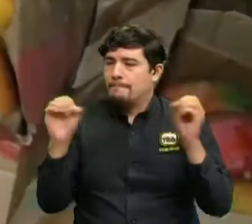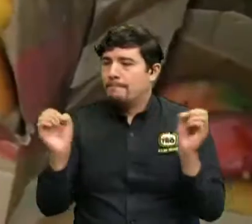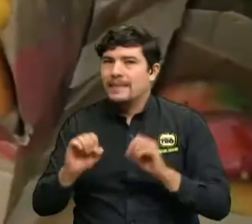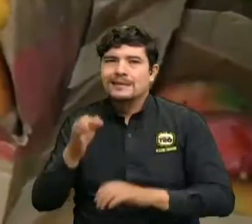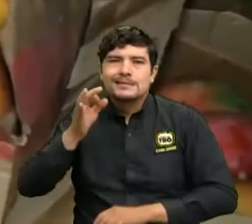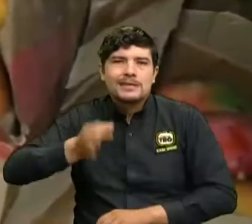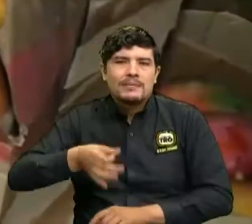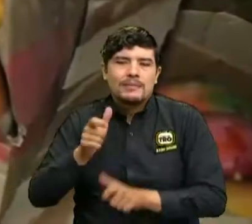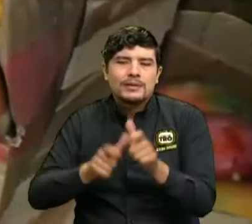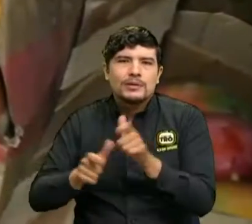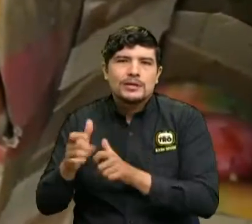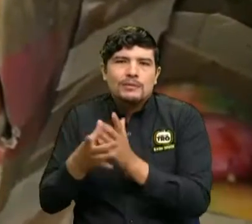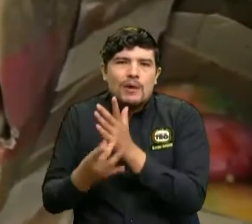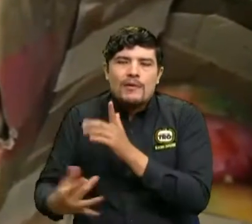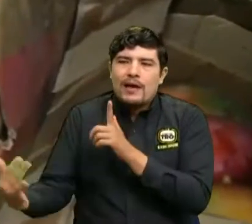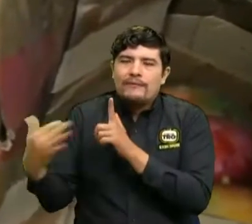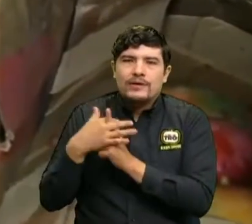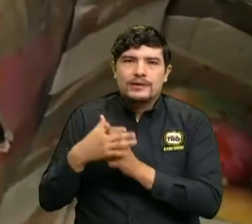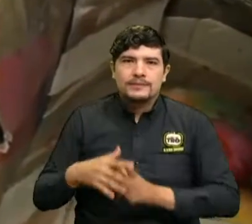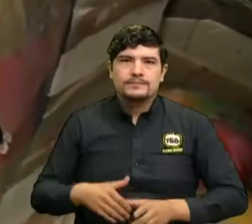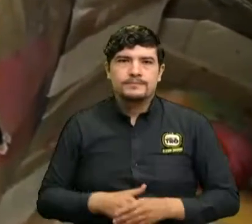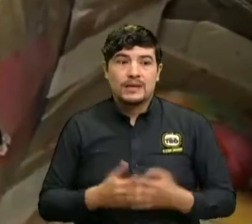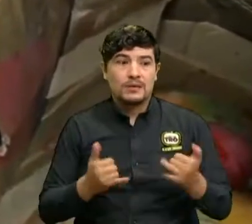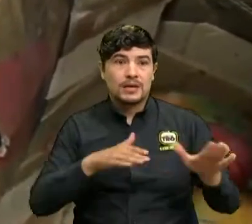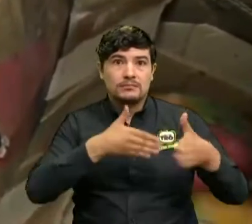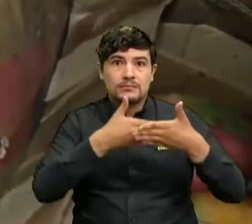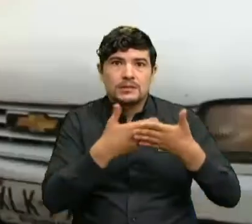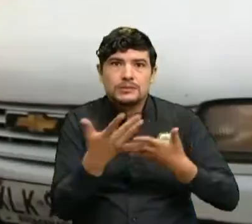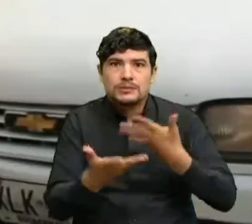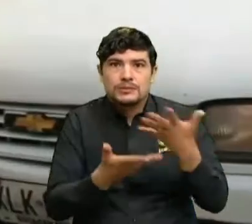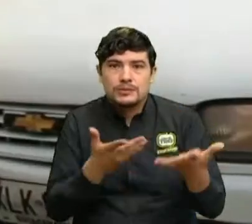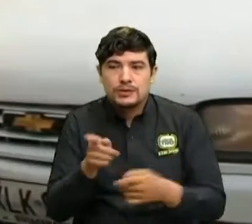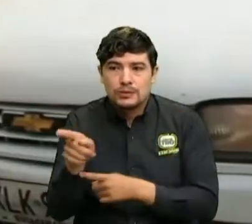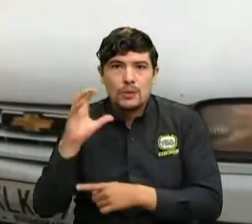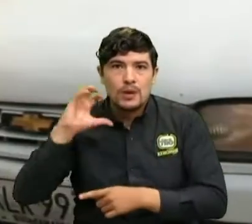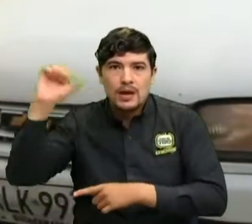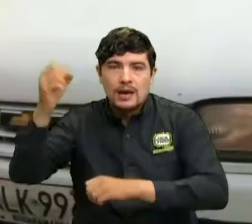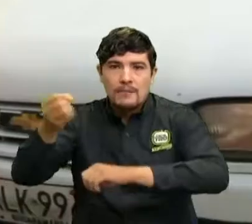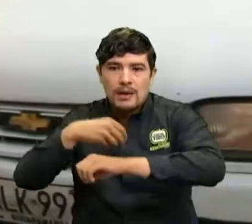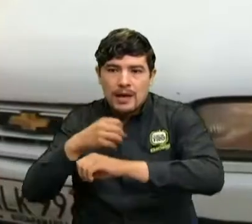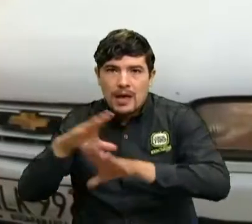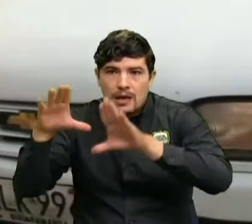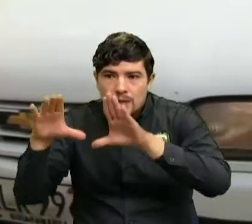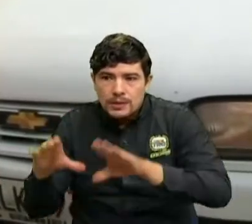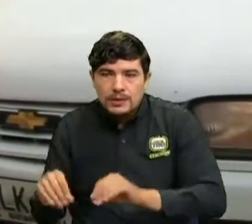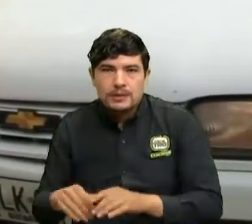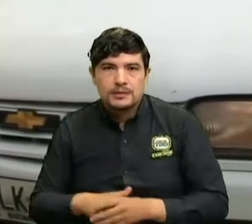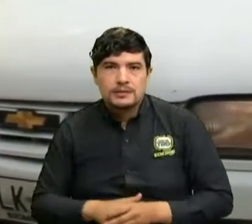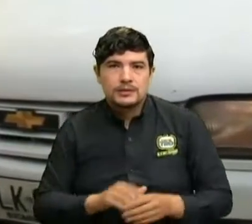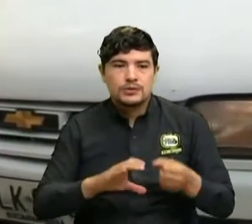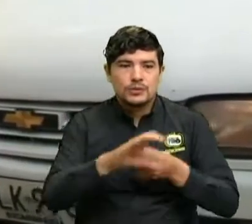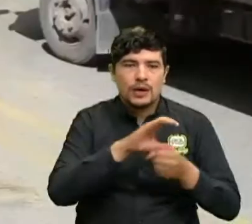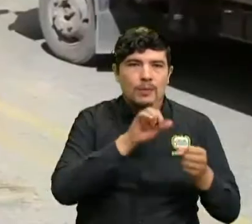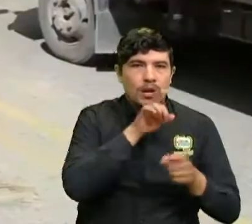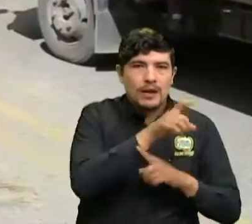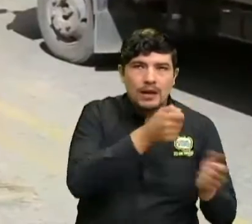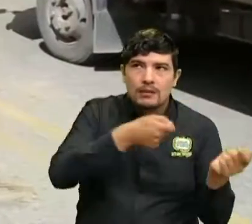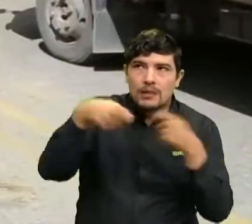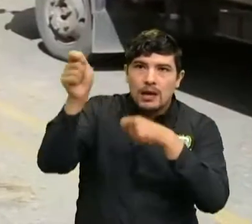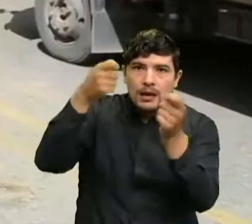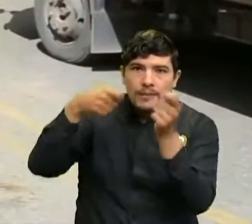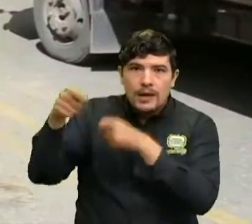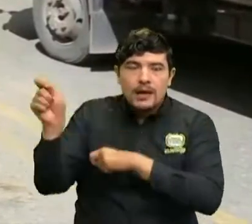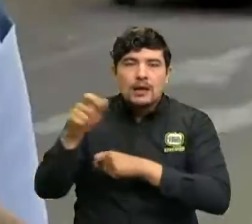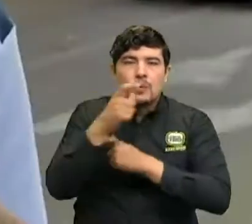del bulto. Estos bloqueos también comienzan a generar escasez en productos y alimentos, los cuales provienen de ciudades como Bucaramanga, Cúcuta